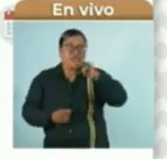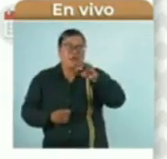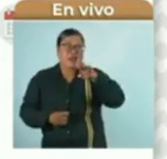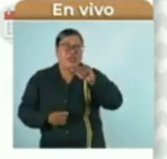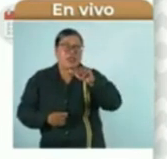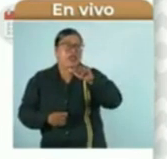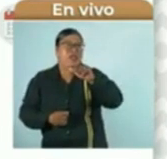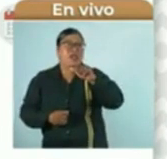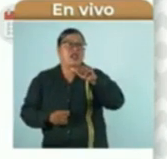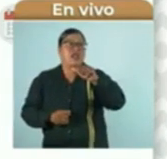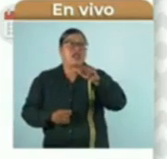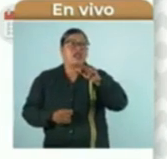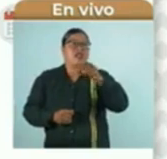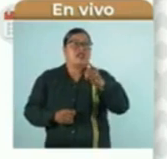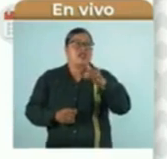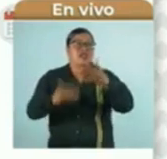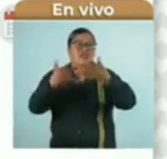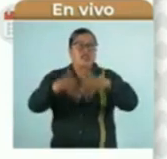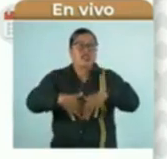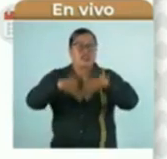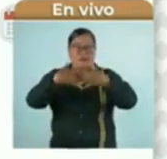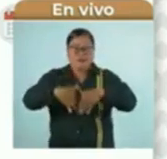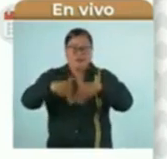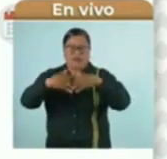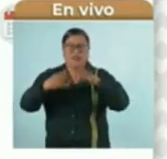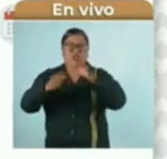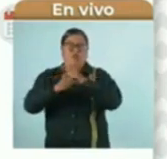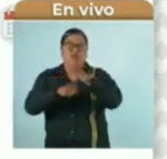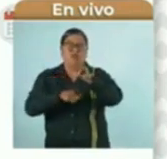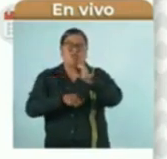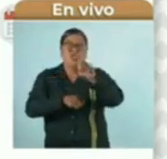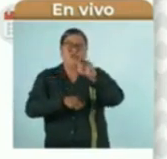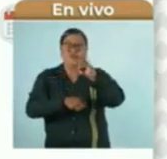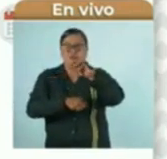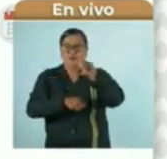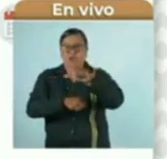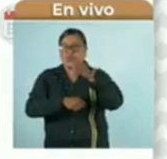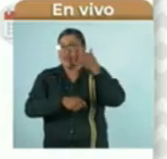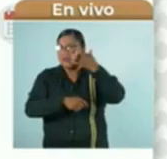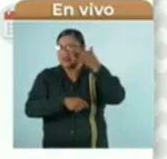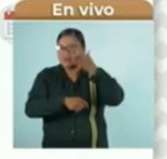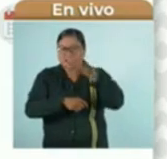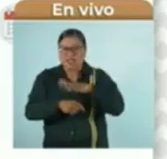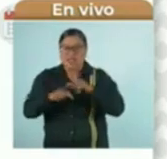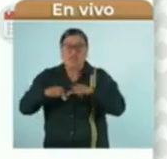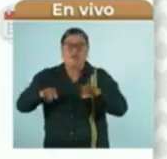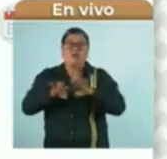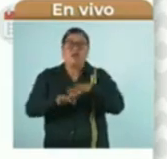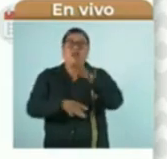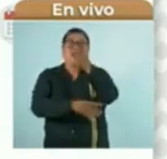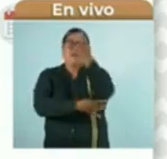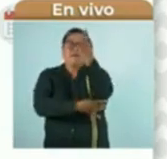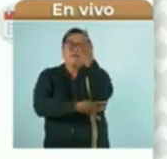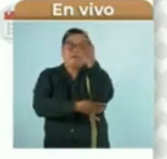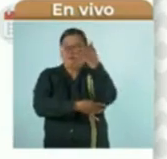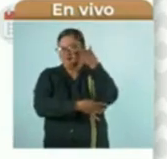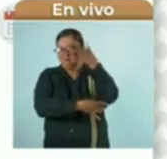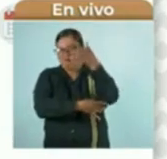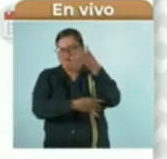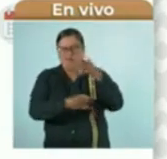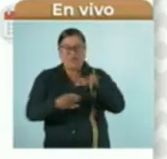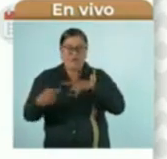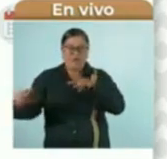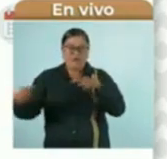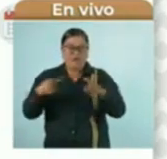lotepec y la empresa Telmex se disputaban una superficie por las antenas verdad